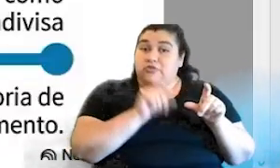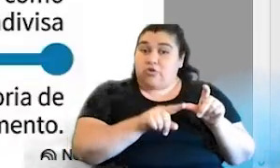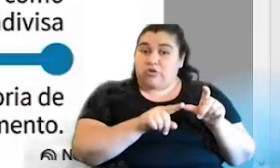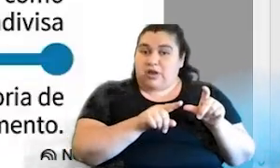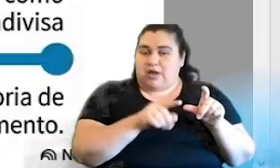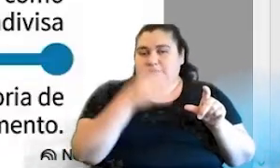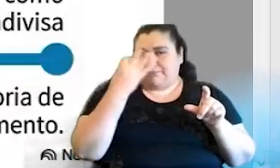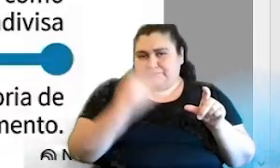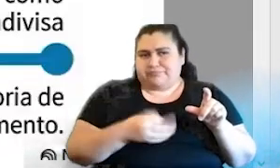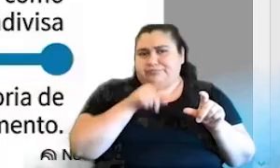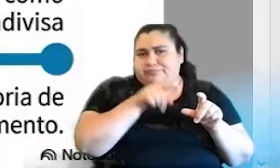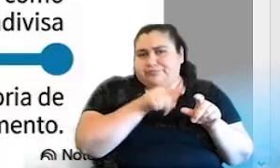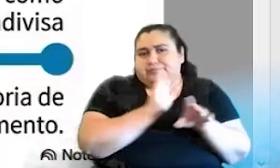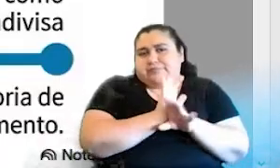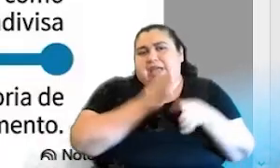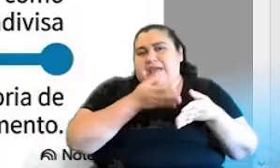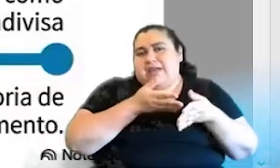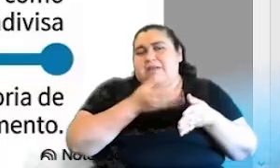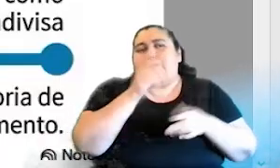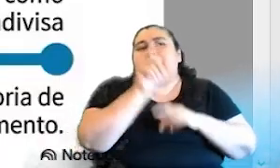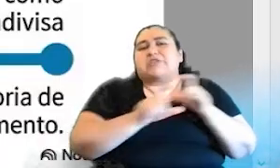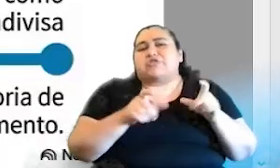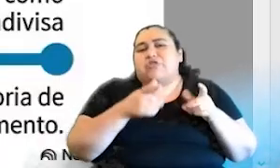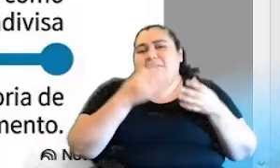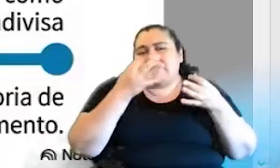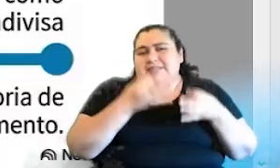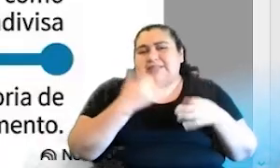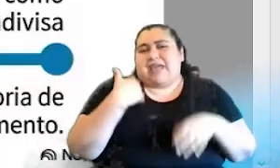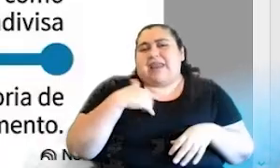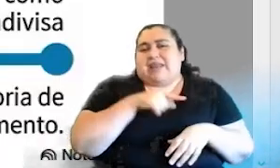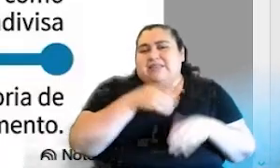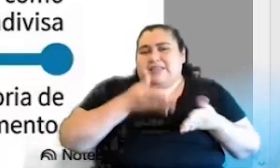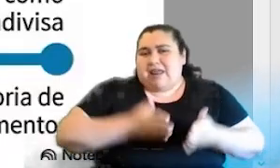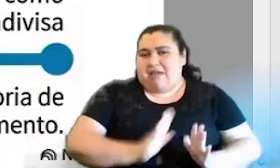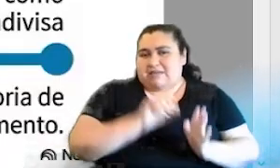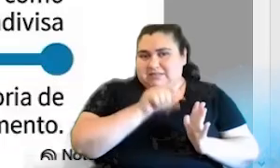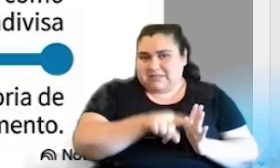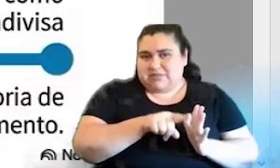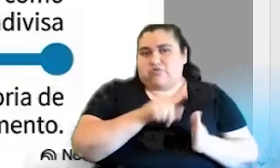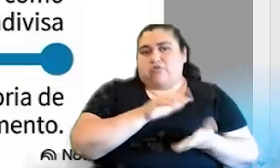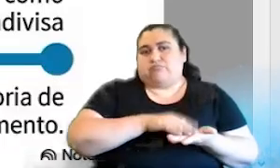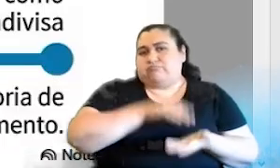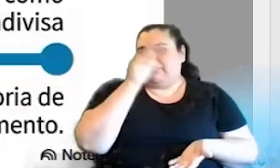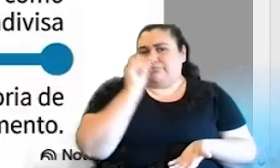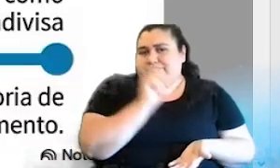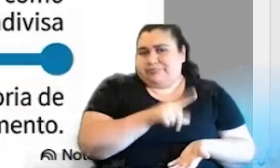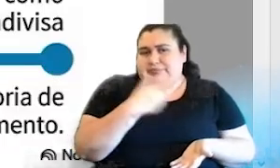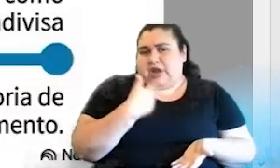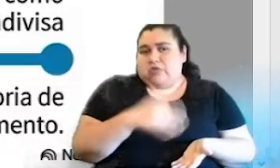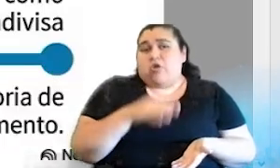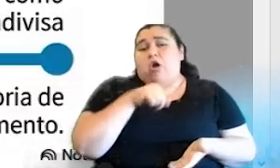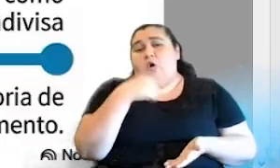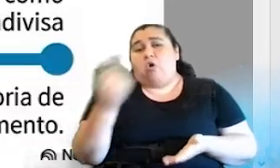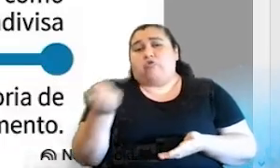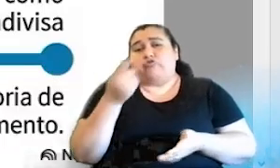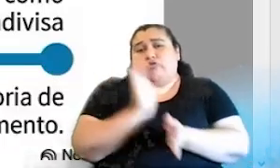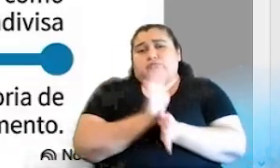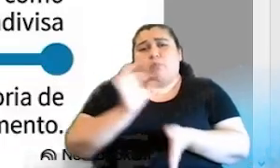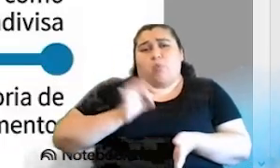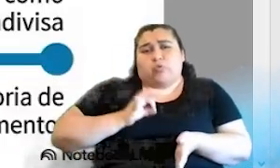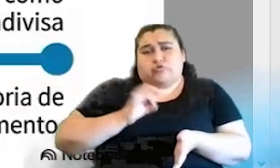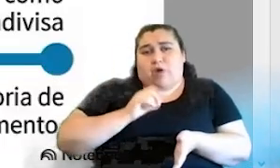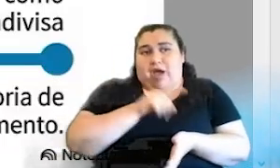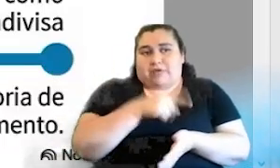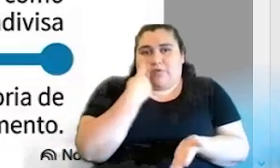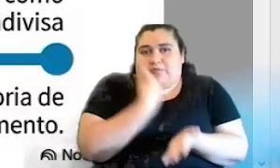son los ciudadanos argentinos, nativos o naturalizados, que mantienen la residencia